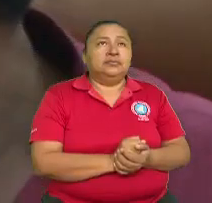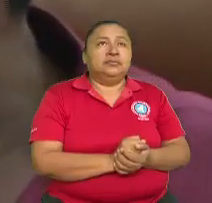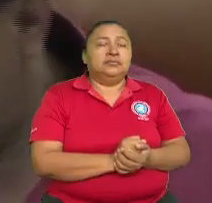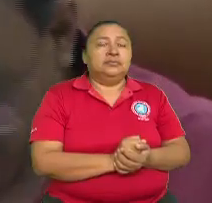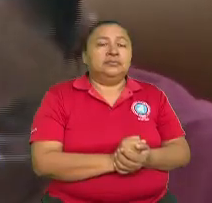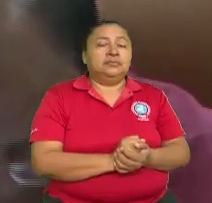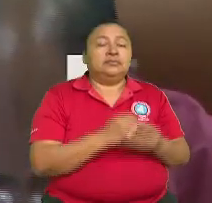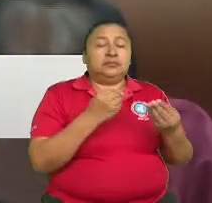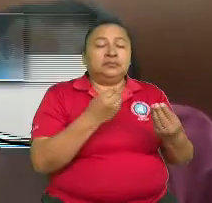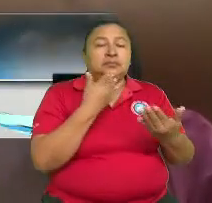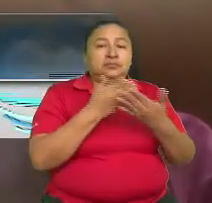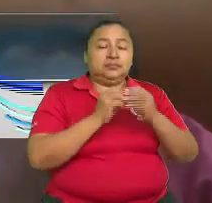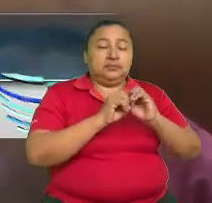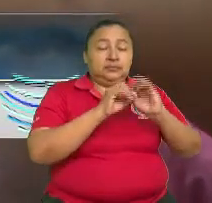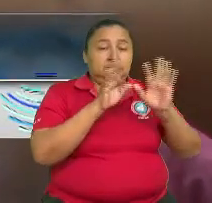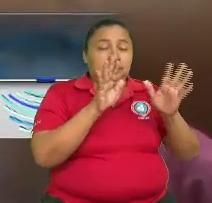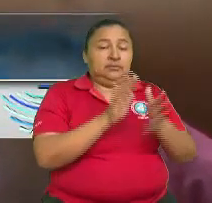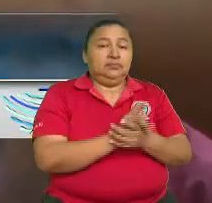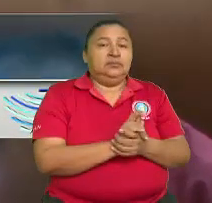Muy buenos días,